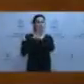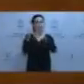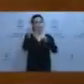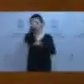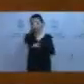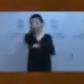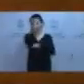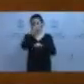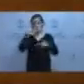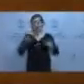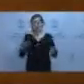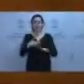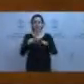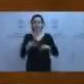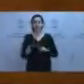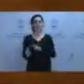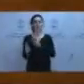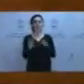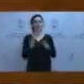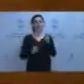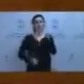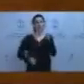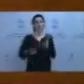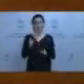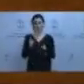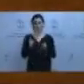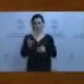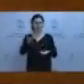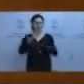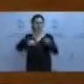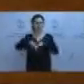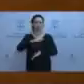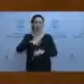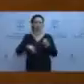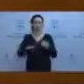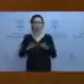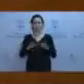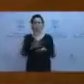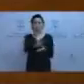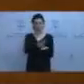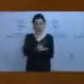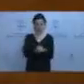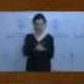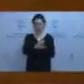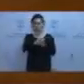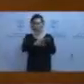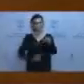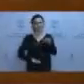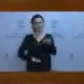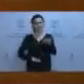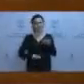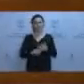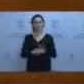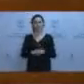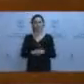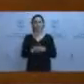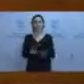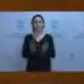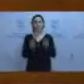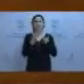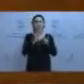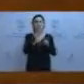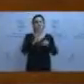Y parece que aquí ustedes han decidido pues, que sea un totum revolutum, que lo recoja todo, absolutamente todo. Dedica un apartado a